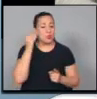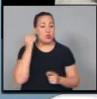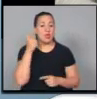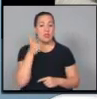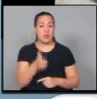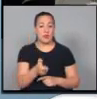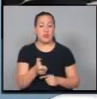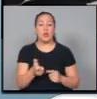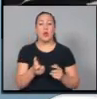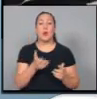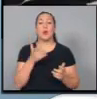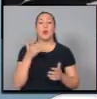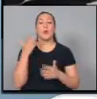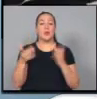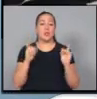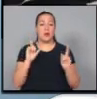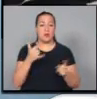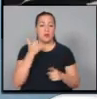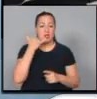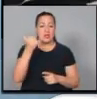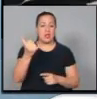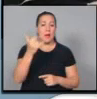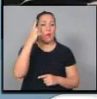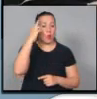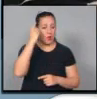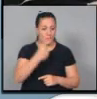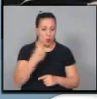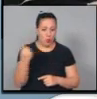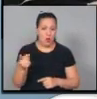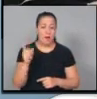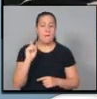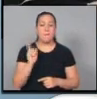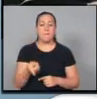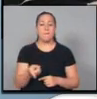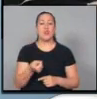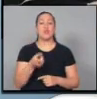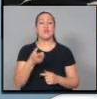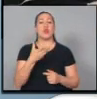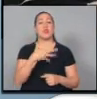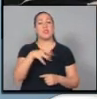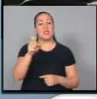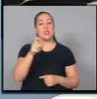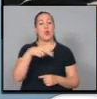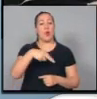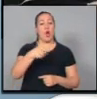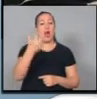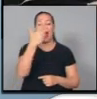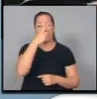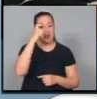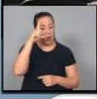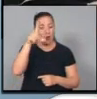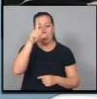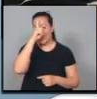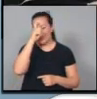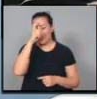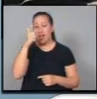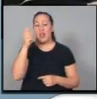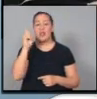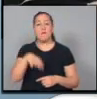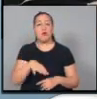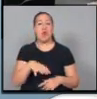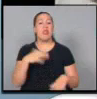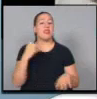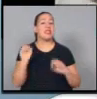los vecinos fueron los que llamaron al 911, son los que llevaron a Nahuel al hospital de Morón, desesperados porque la ambulancia no